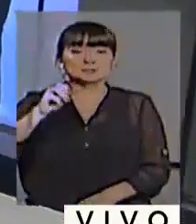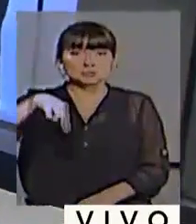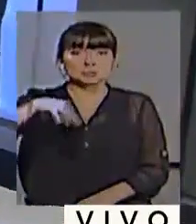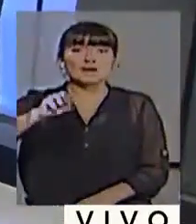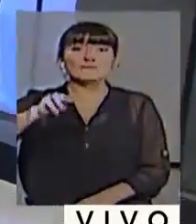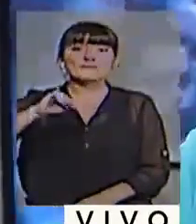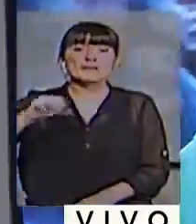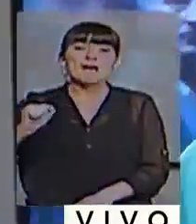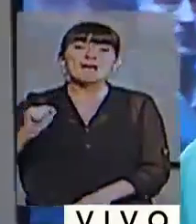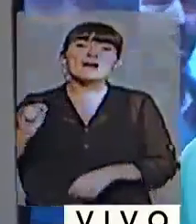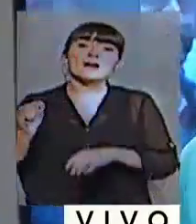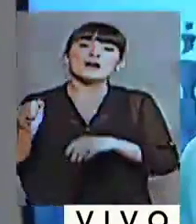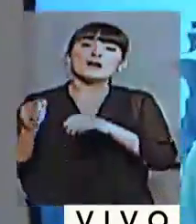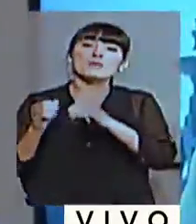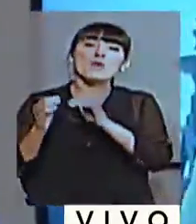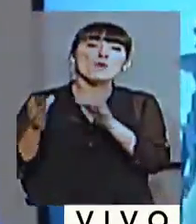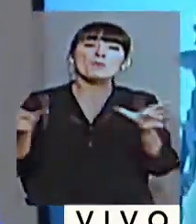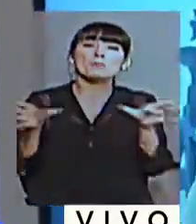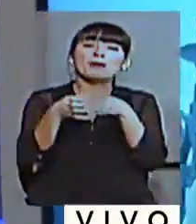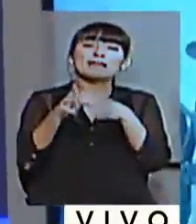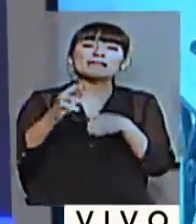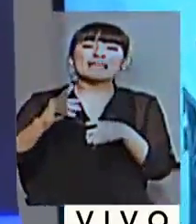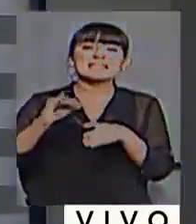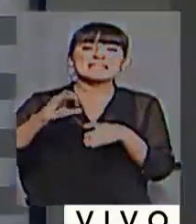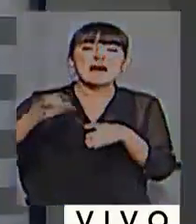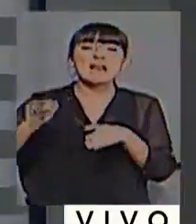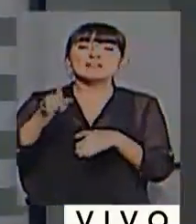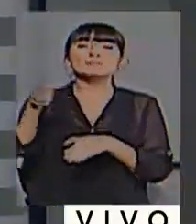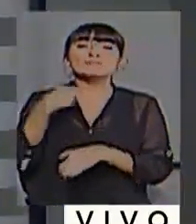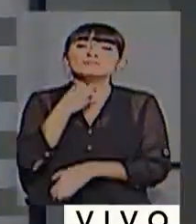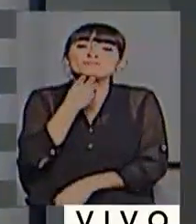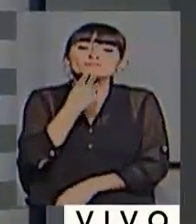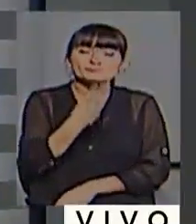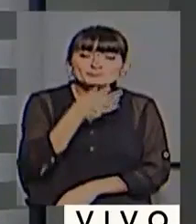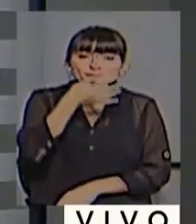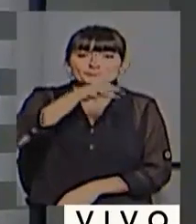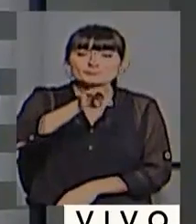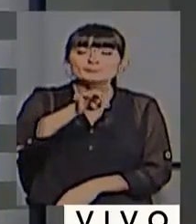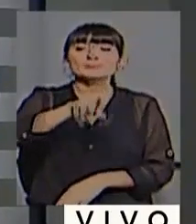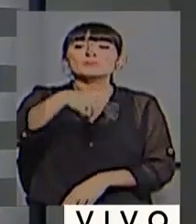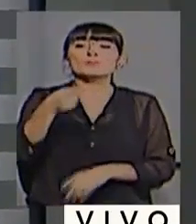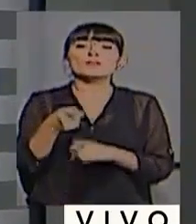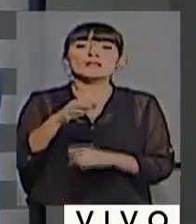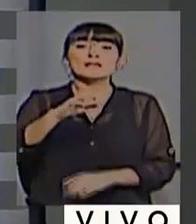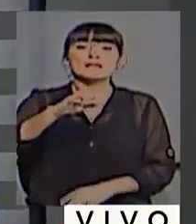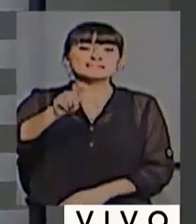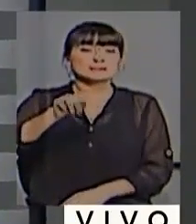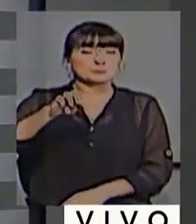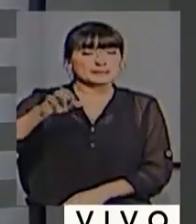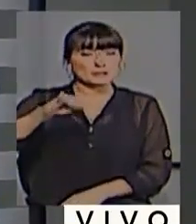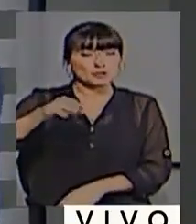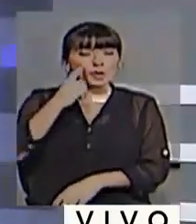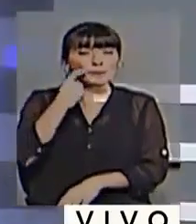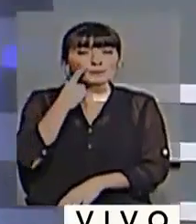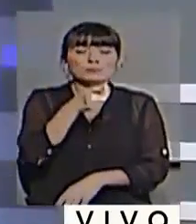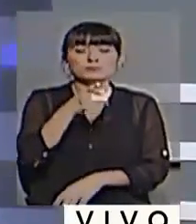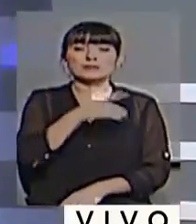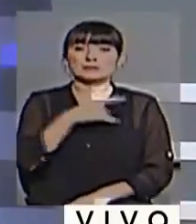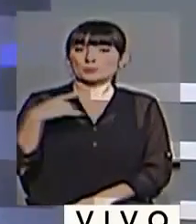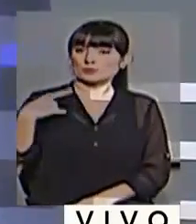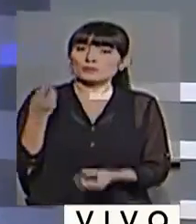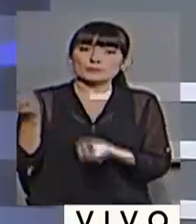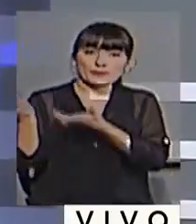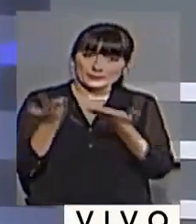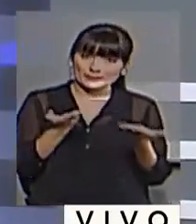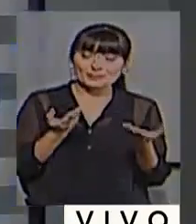Radical, está de vocero. Así es. Bienvenido. Don Sergio Espejo, tercer vicepresidente de la Democracia Cristiana, diputado, por supuesto, así que muy